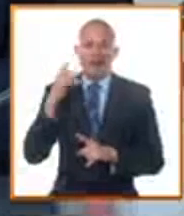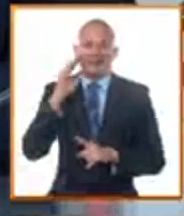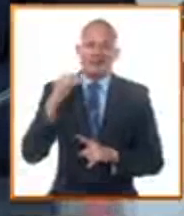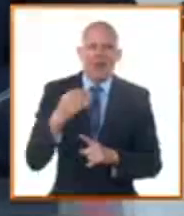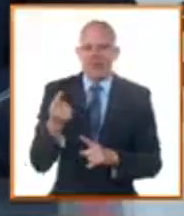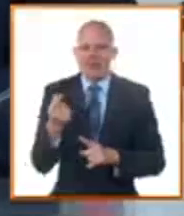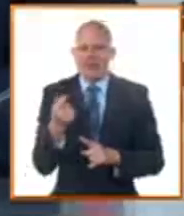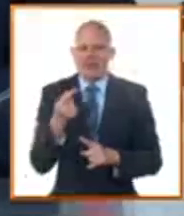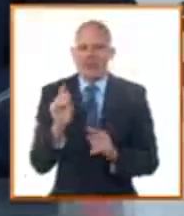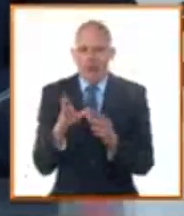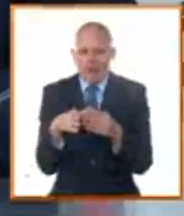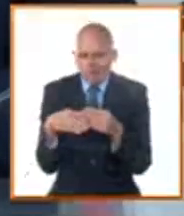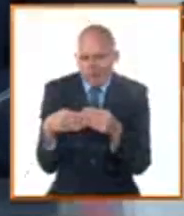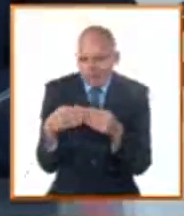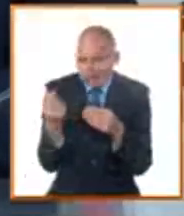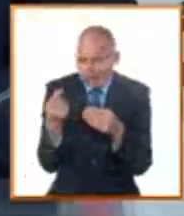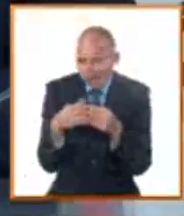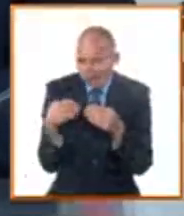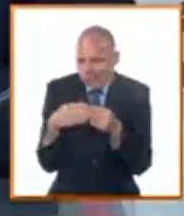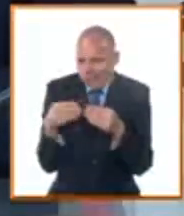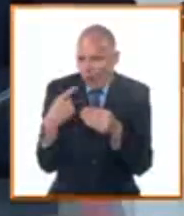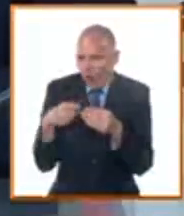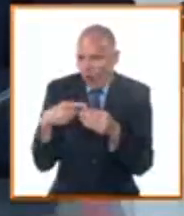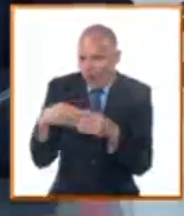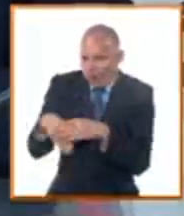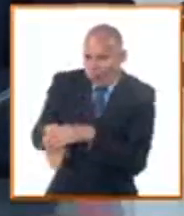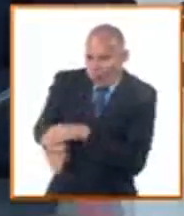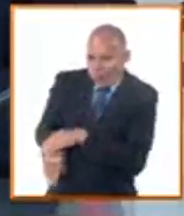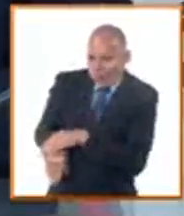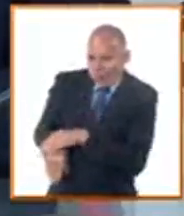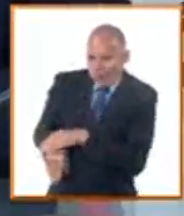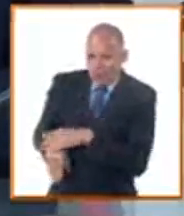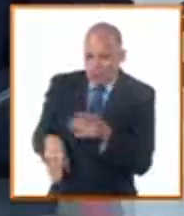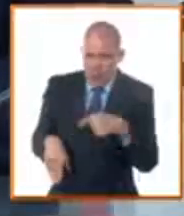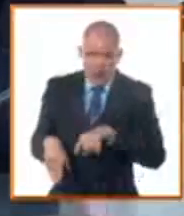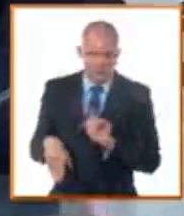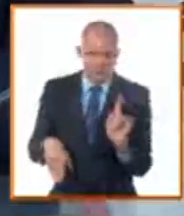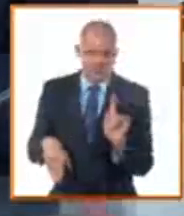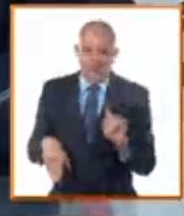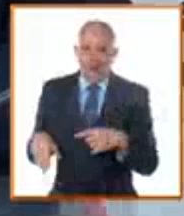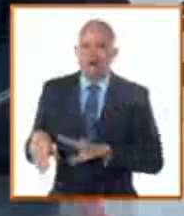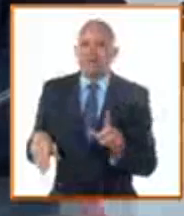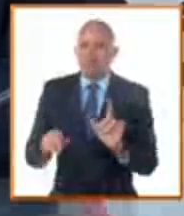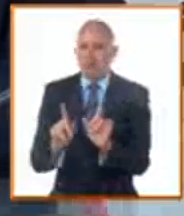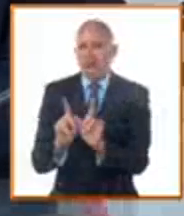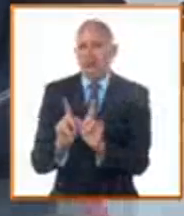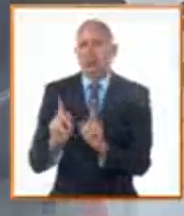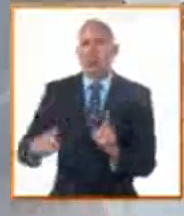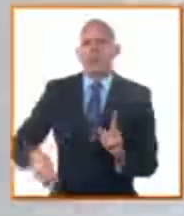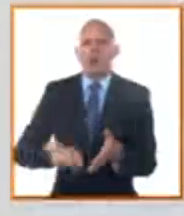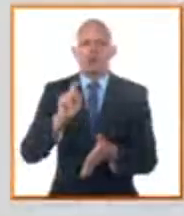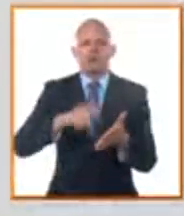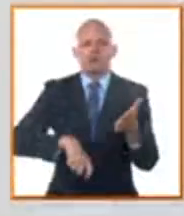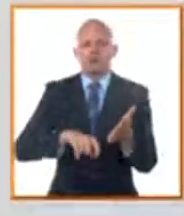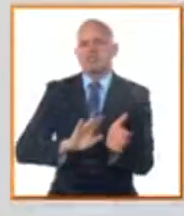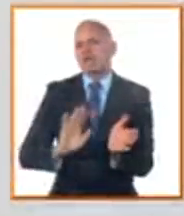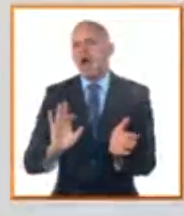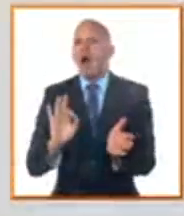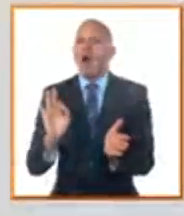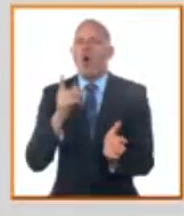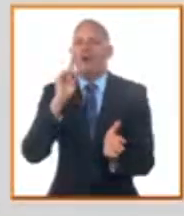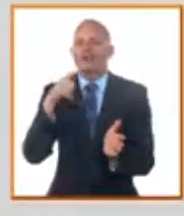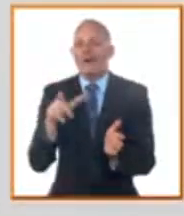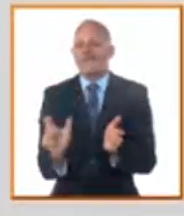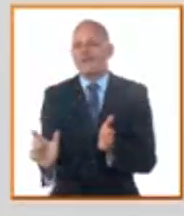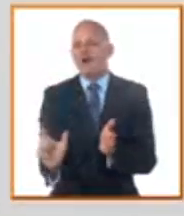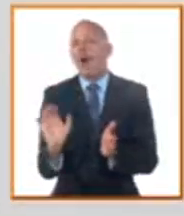billetera, sino simplemente con un teléfono, con una tarjeta magnética para los casos donde se siguen usando los POS y otros